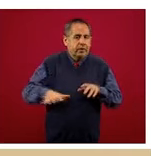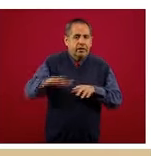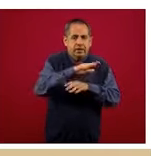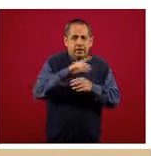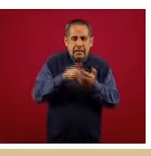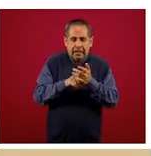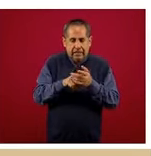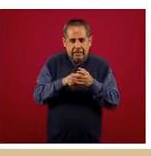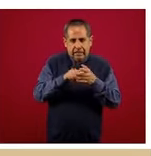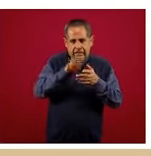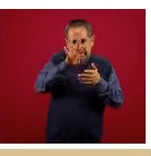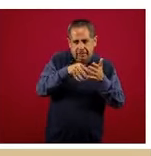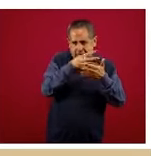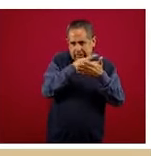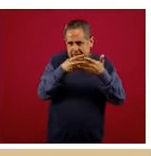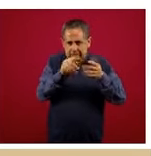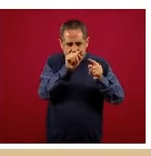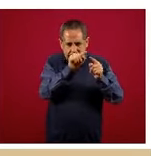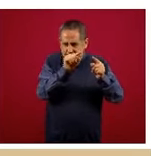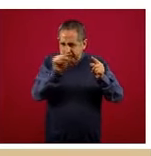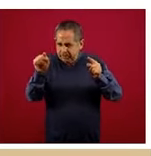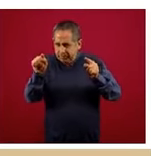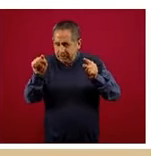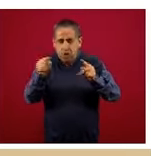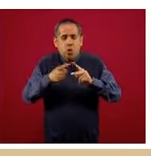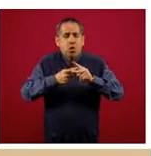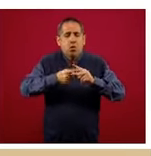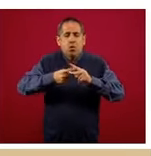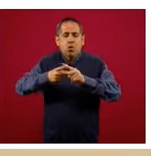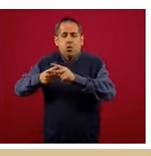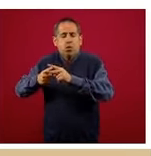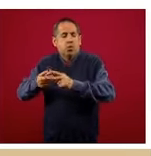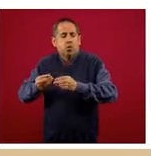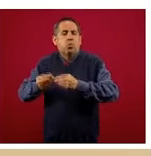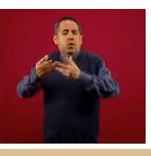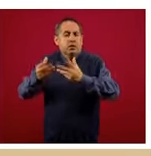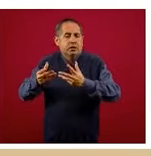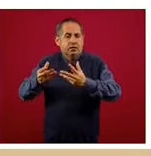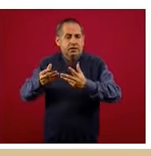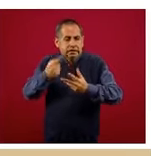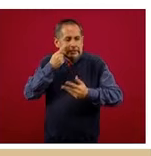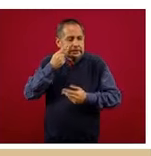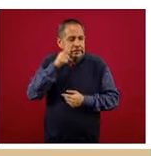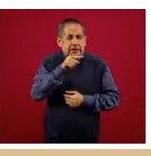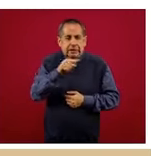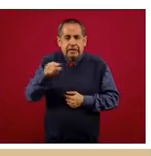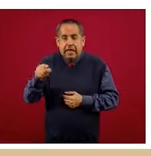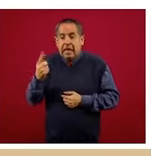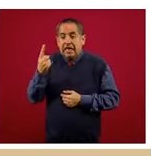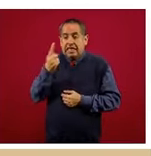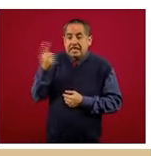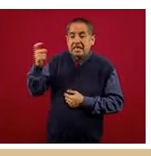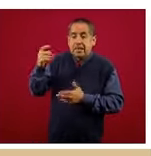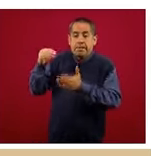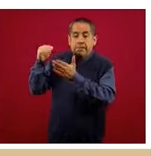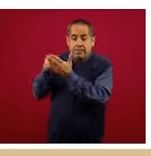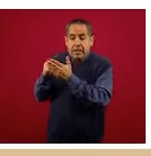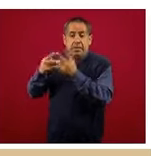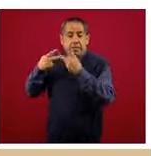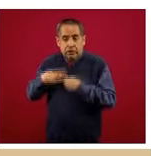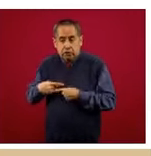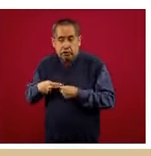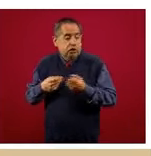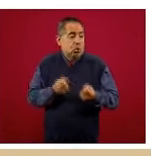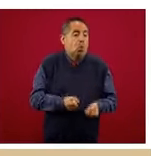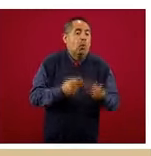las columnas es precisamente una tasa, ¿sí?, de incidencia por cada 100,000 habitantes para cada